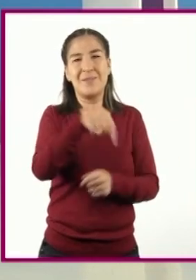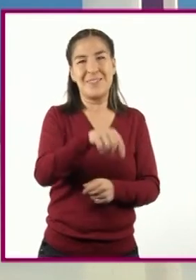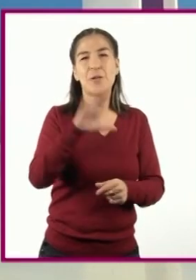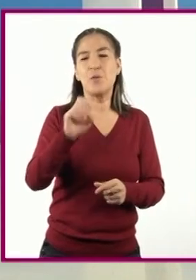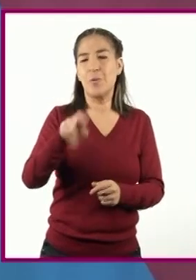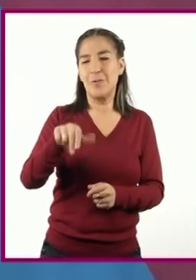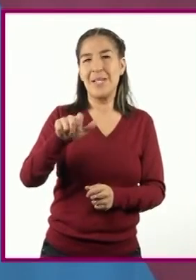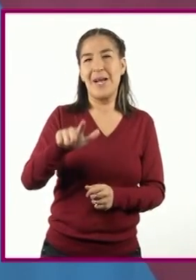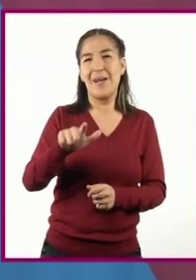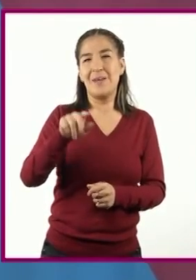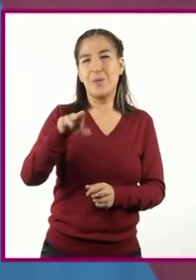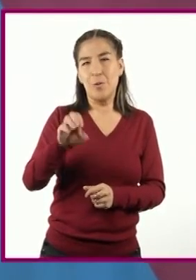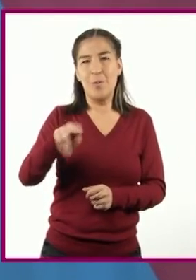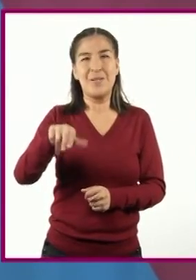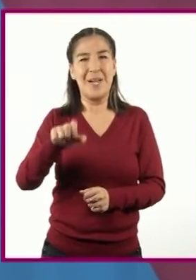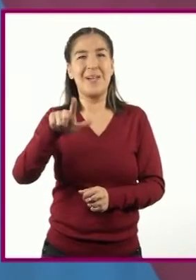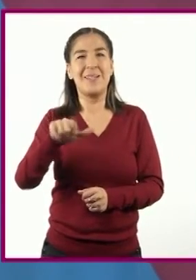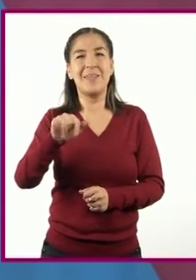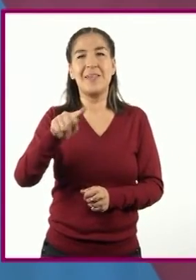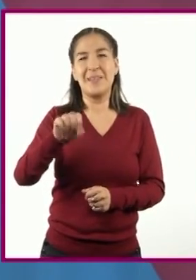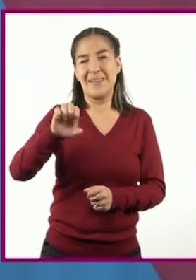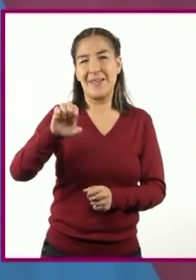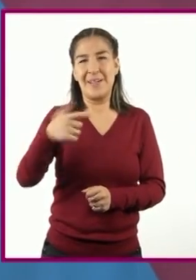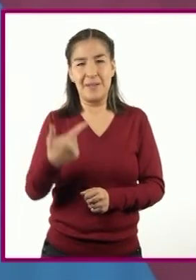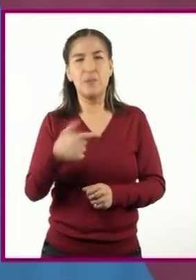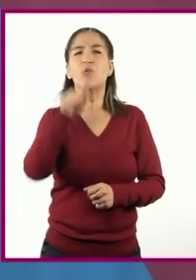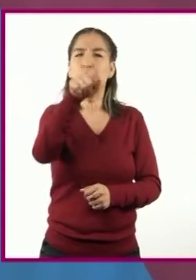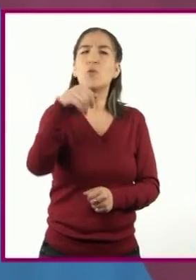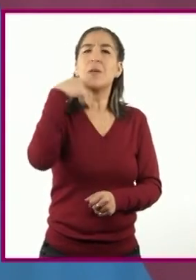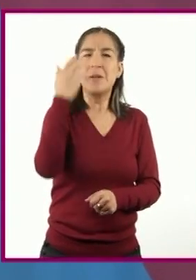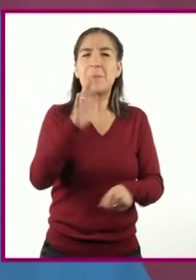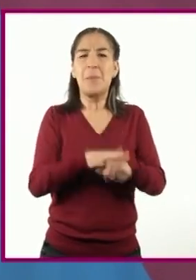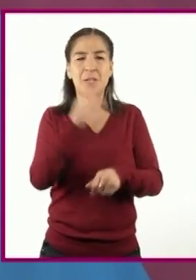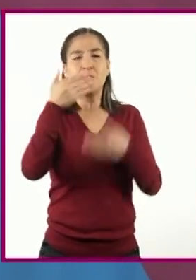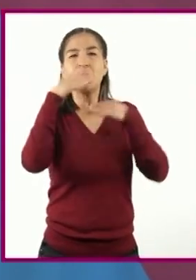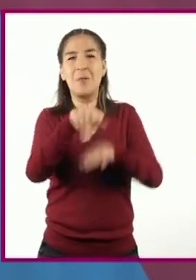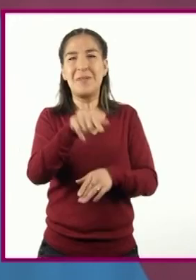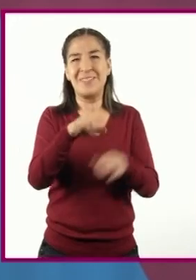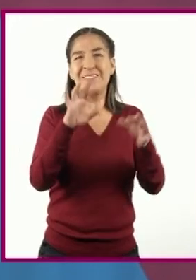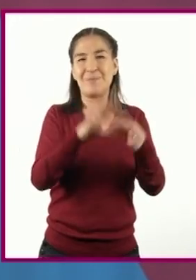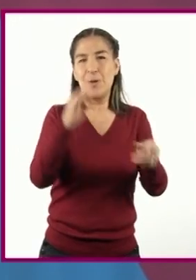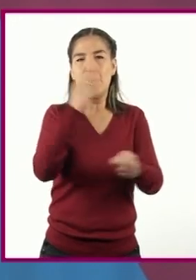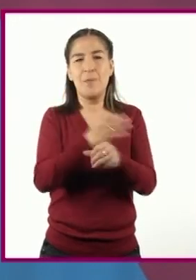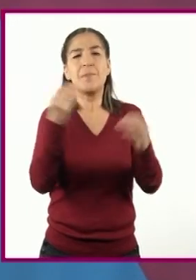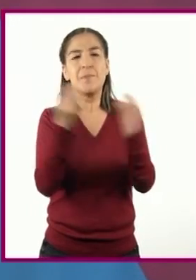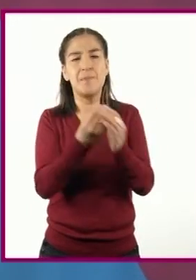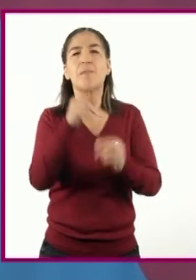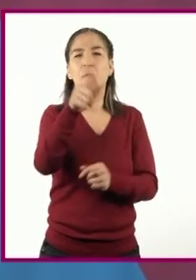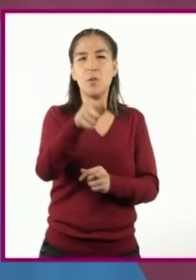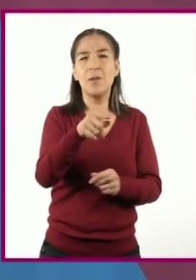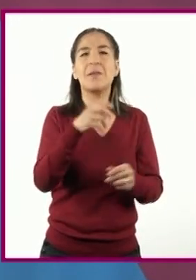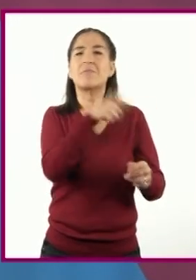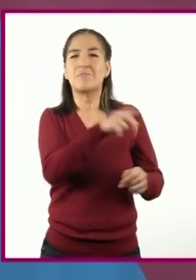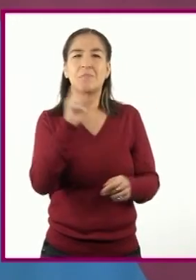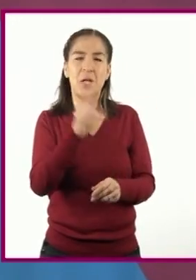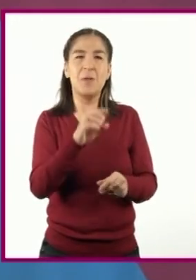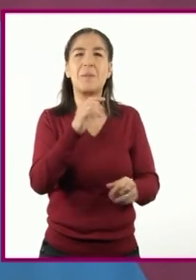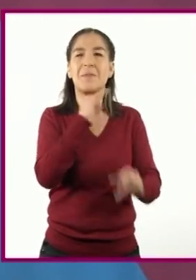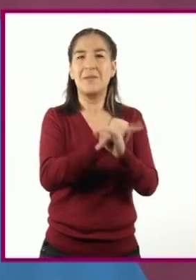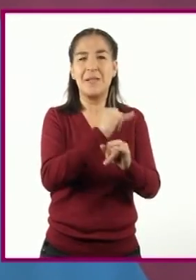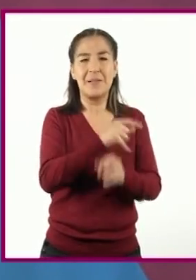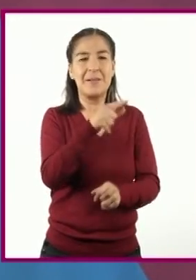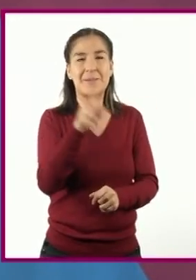Conalitec. Si quieren investigar un poco más sobre el contenido desarrollado, consulten las páginas web de